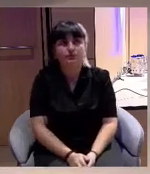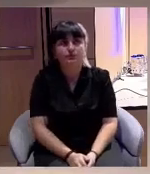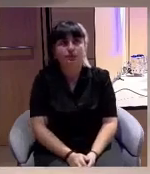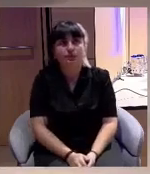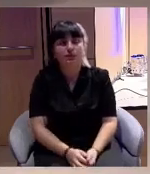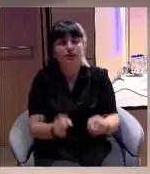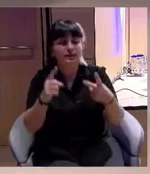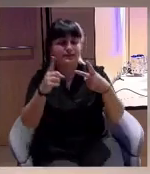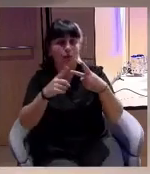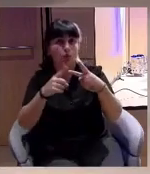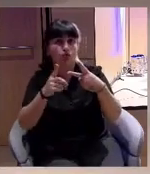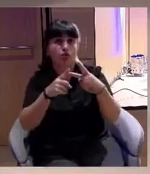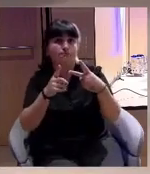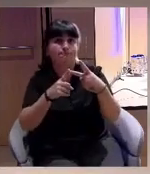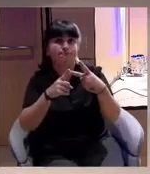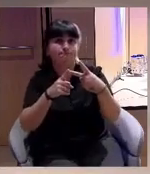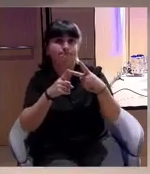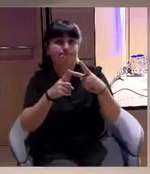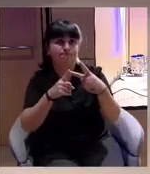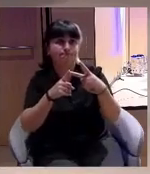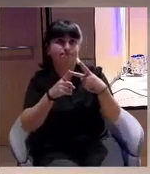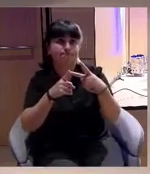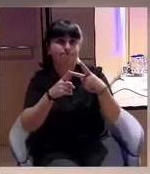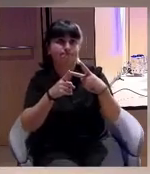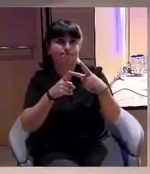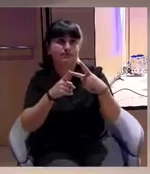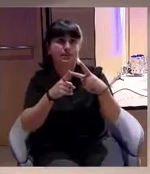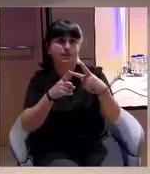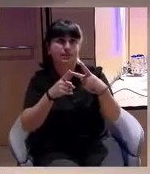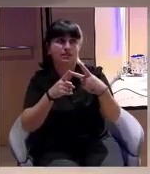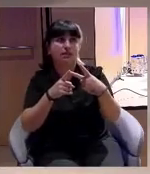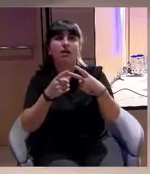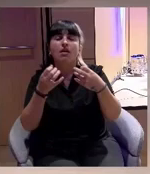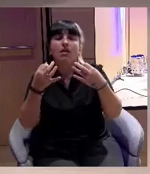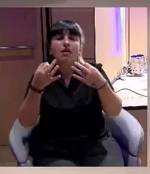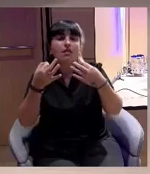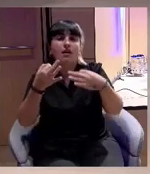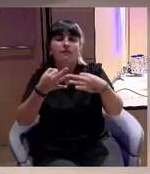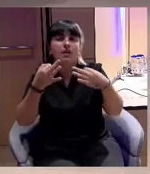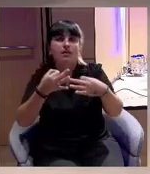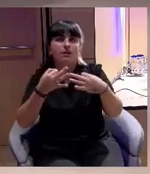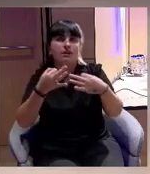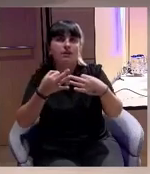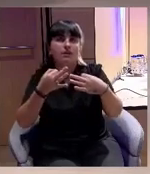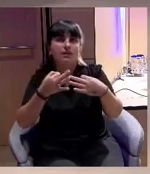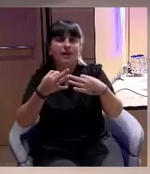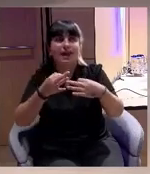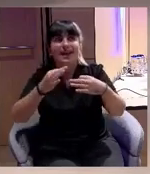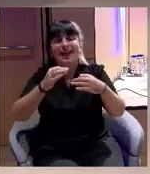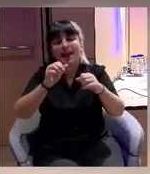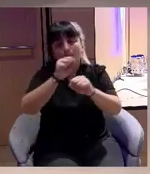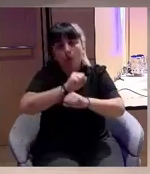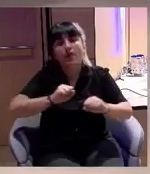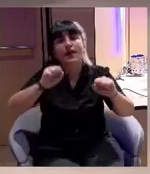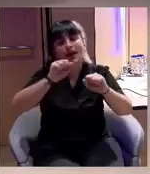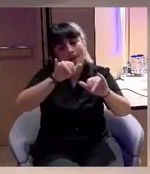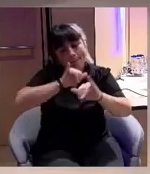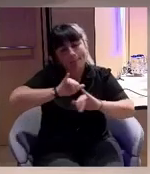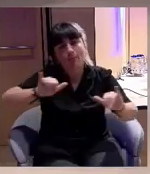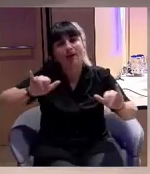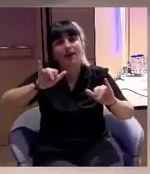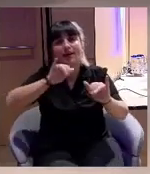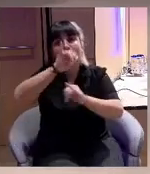Y en segundo lugar es una actividad la la de generación de información Más allá de la que